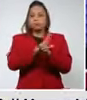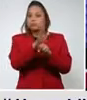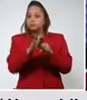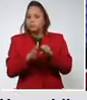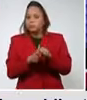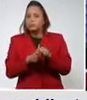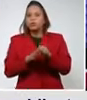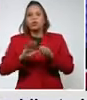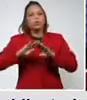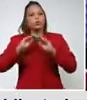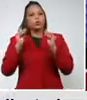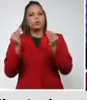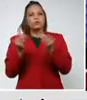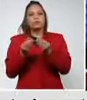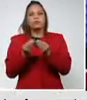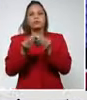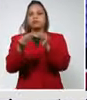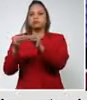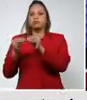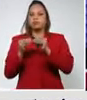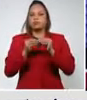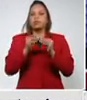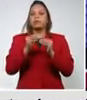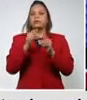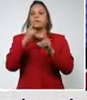sido contactos de casos confirmados.